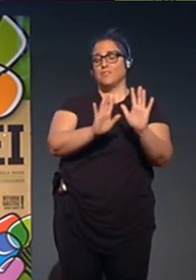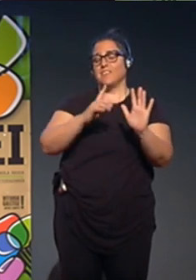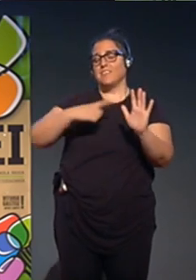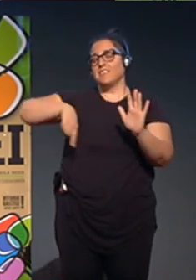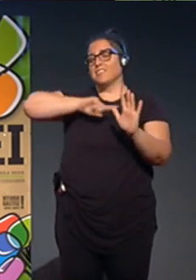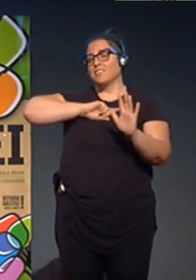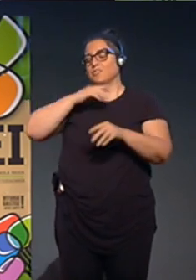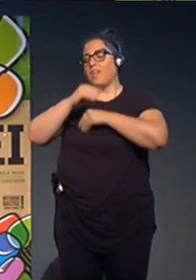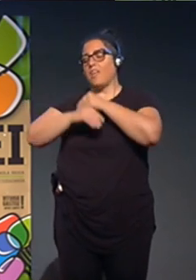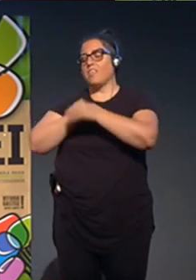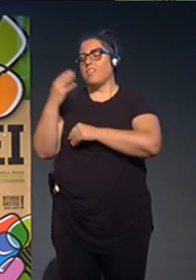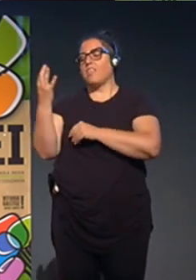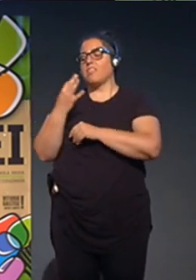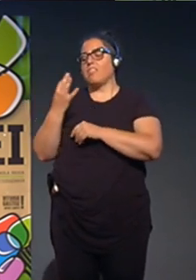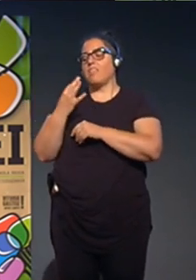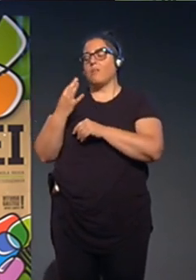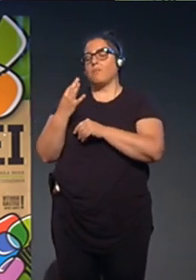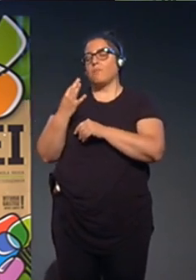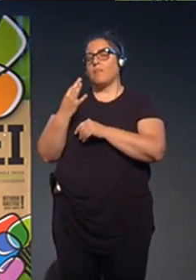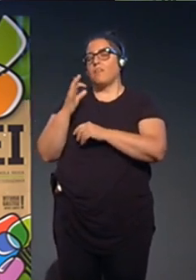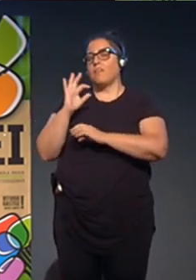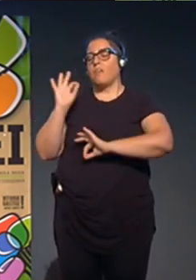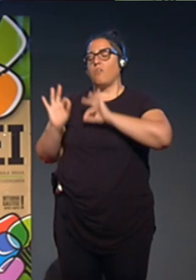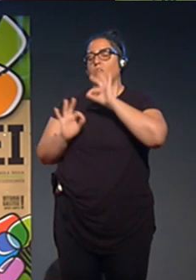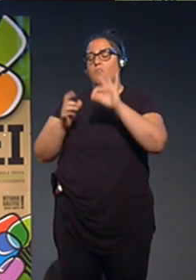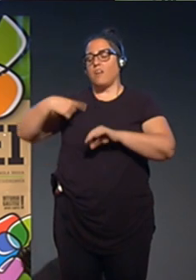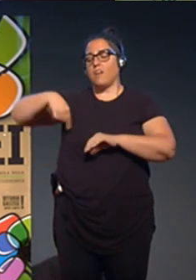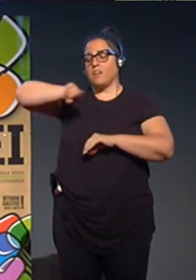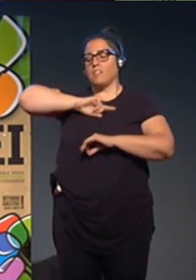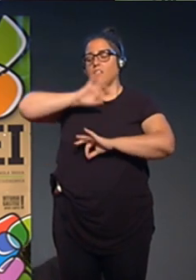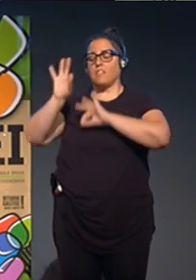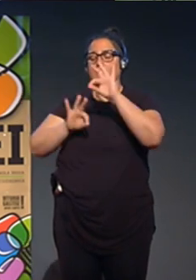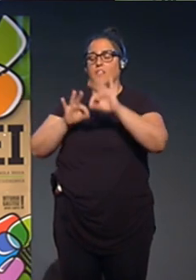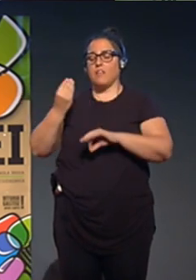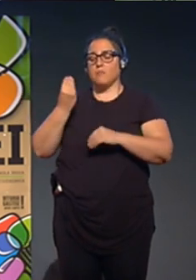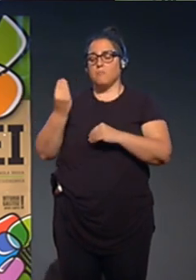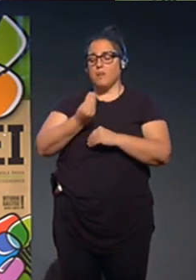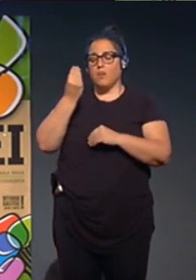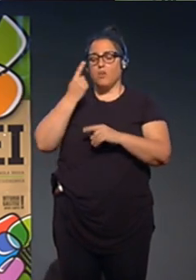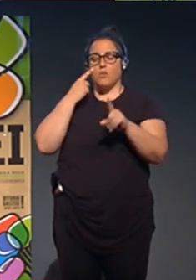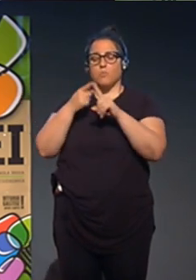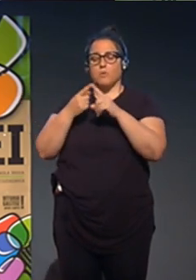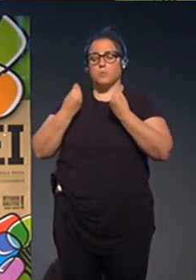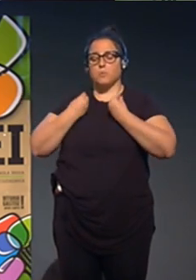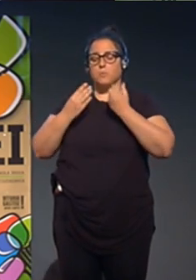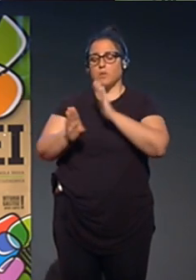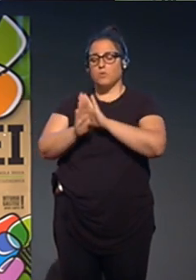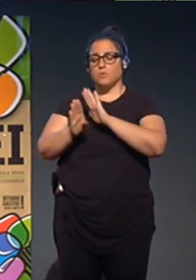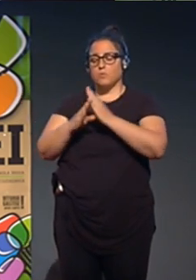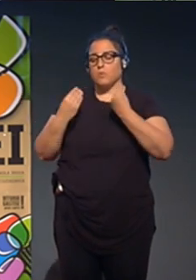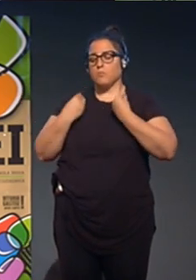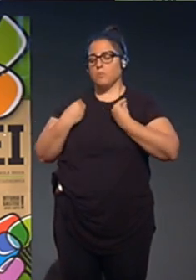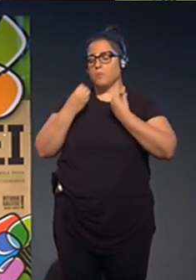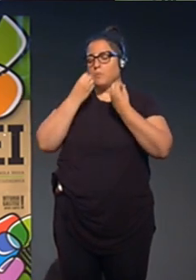hacer es Eh pues organizarnos mejor para seguir viviendo no y Y tratar de vivir lo mejor posible bueno no